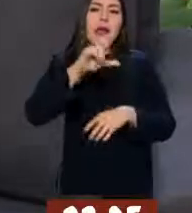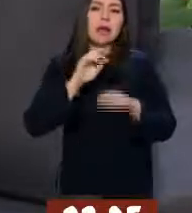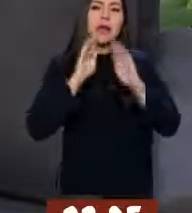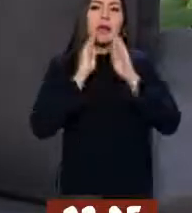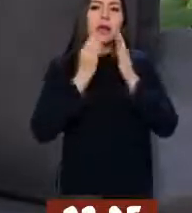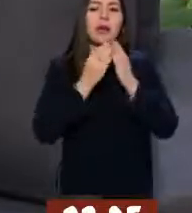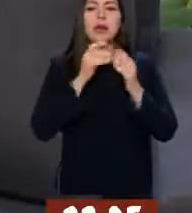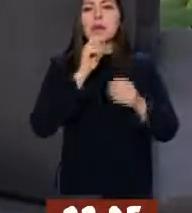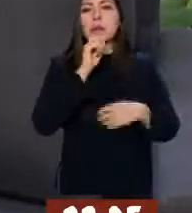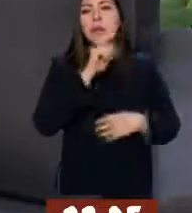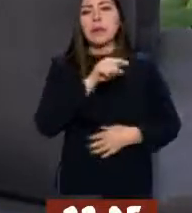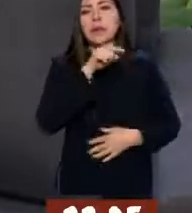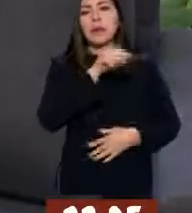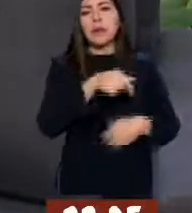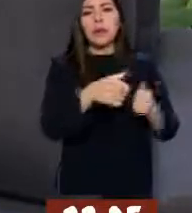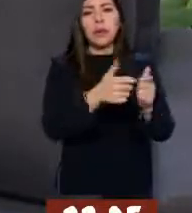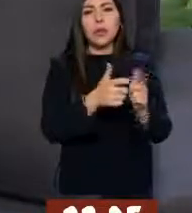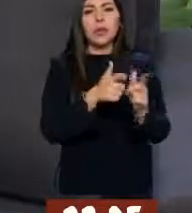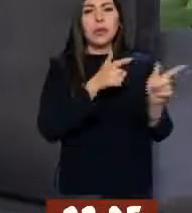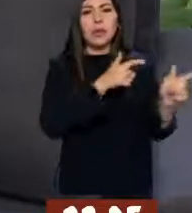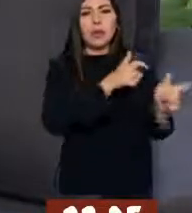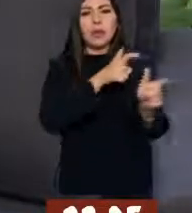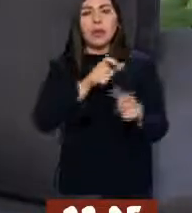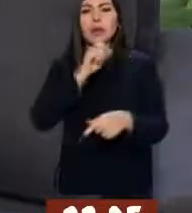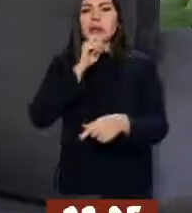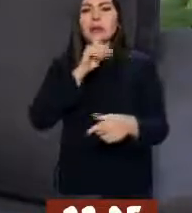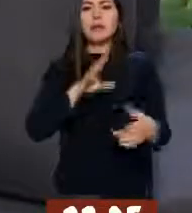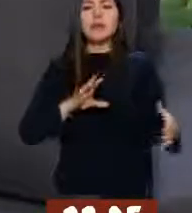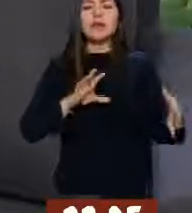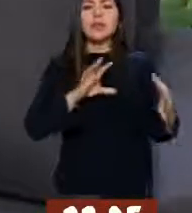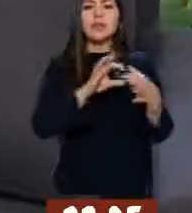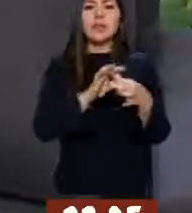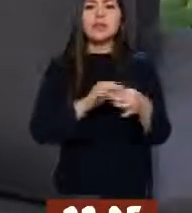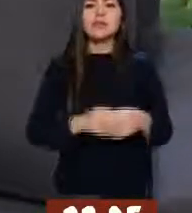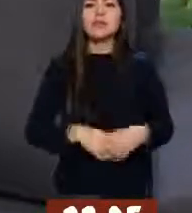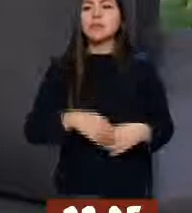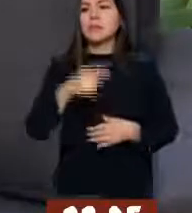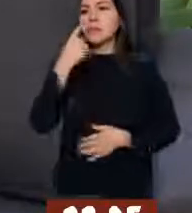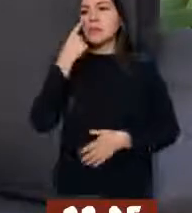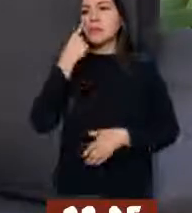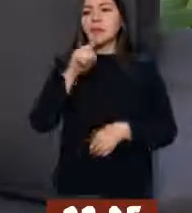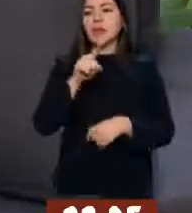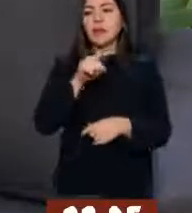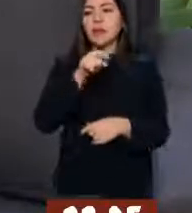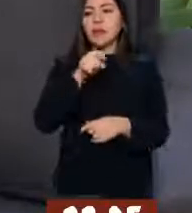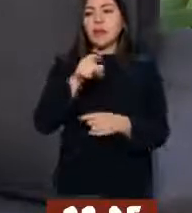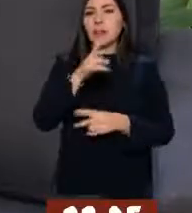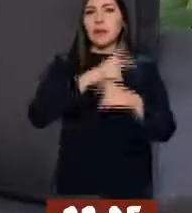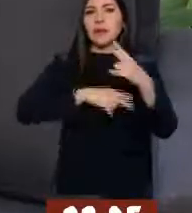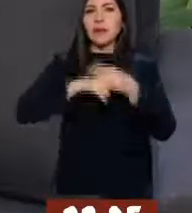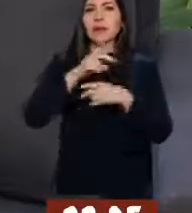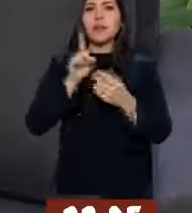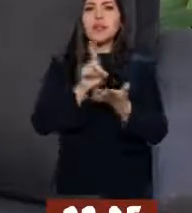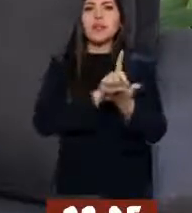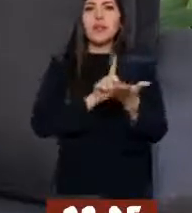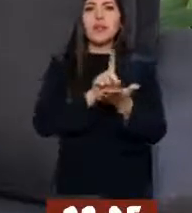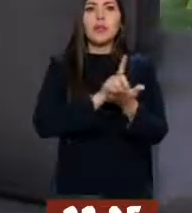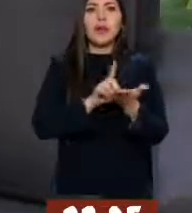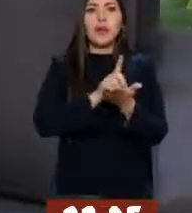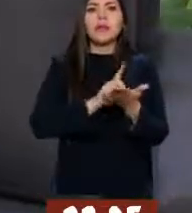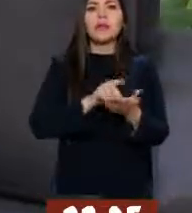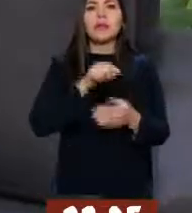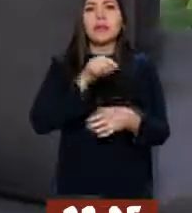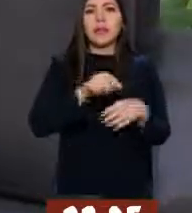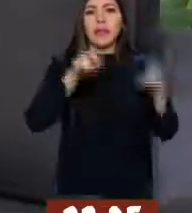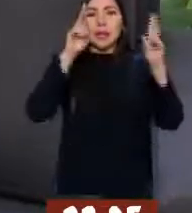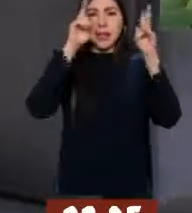armamentistas. Y esto también conecta con el tema del prohibicionismo hacia las drogas. El gran tema de fondo es